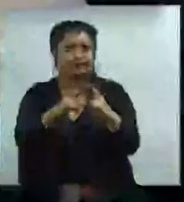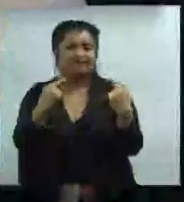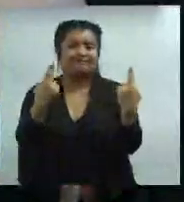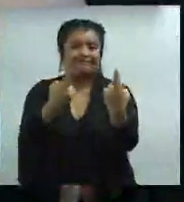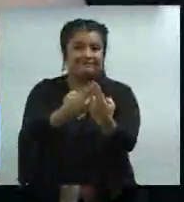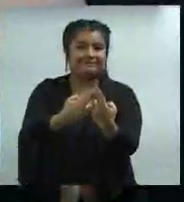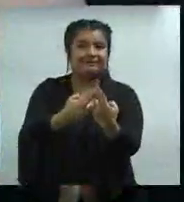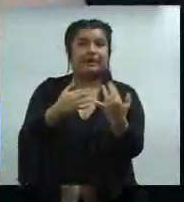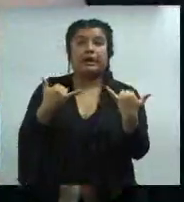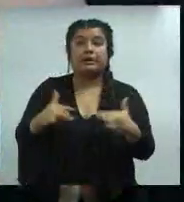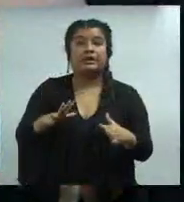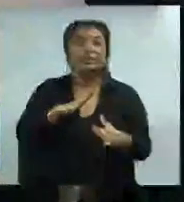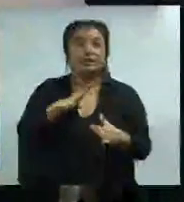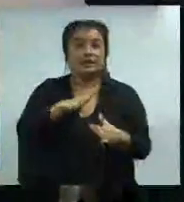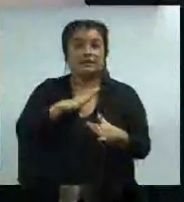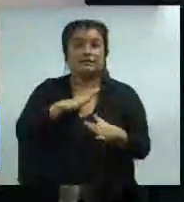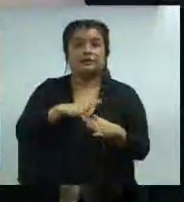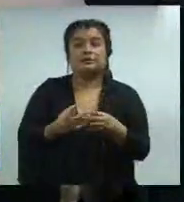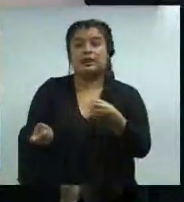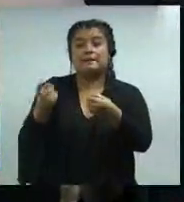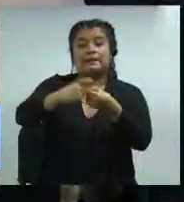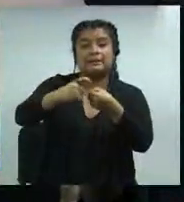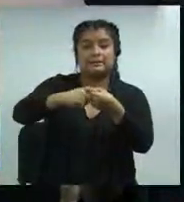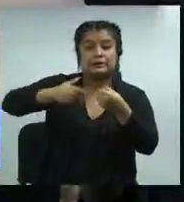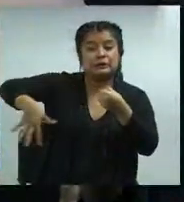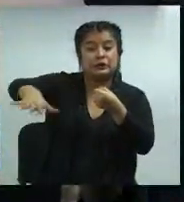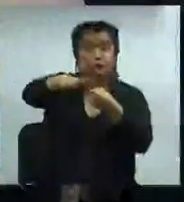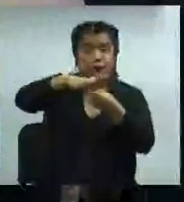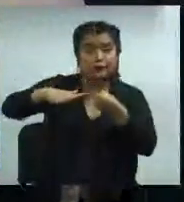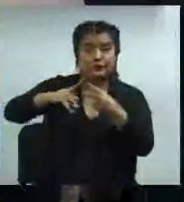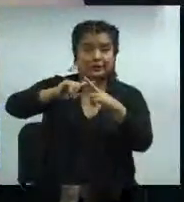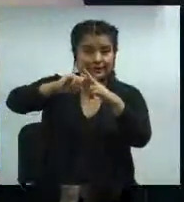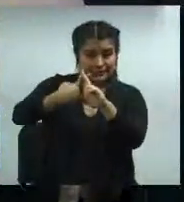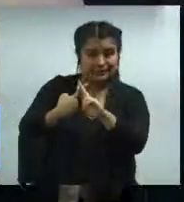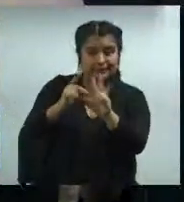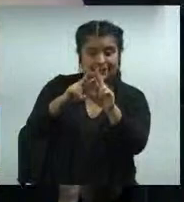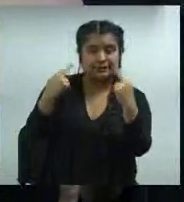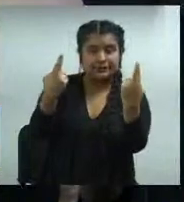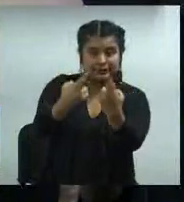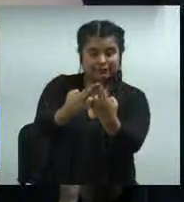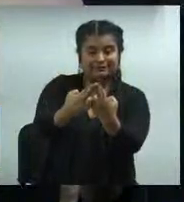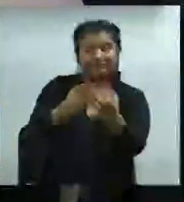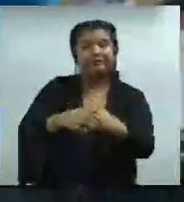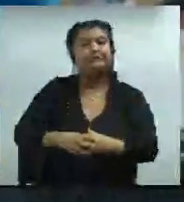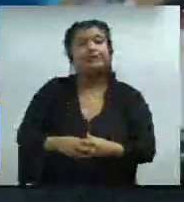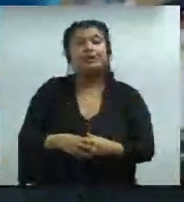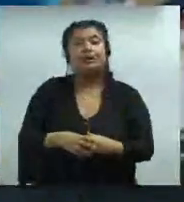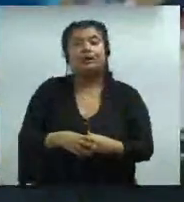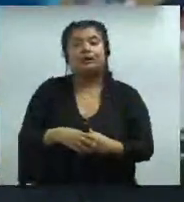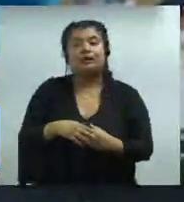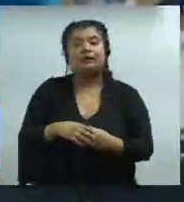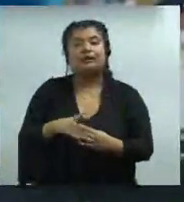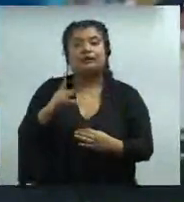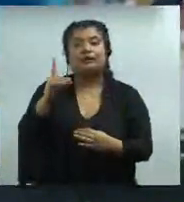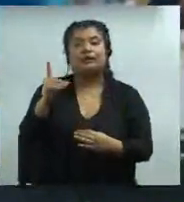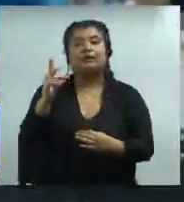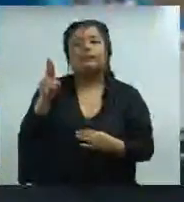Cuando ya teníamos quórum, dimos inicio a la sesión de hoy, compañeros. Tiene la palabra el diputado Darwin Lucas.